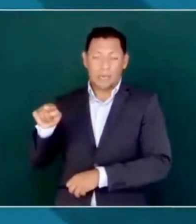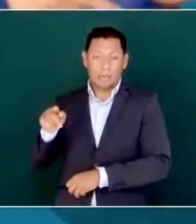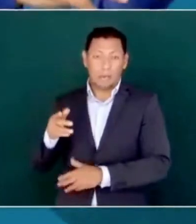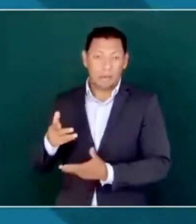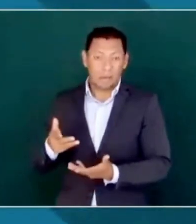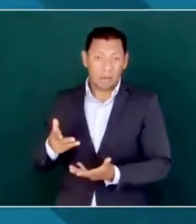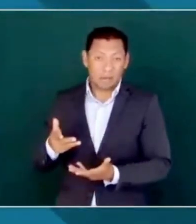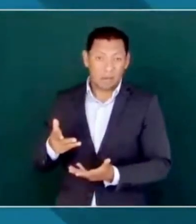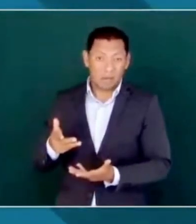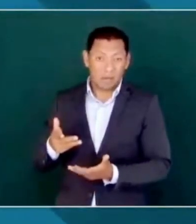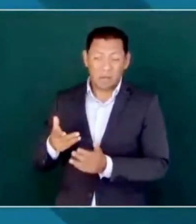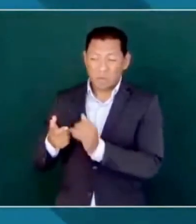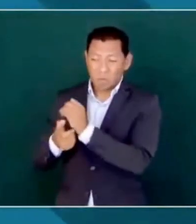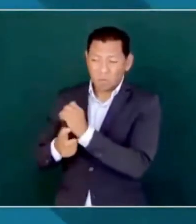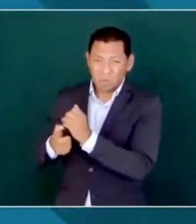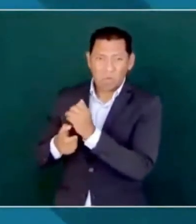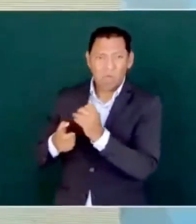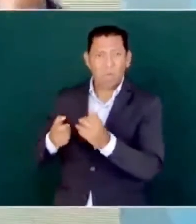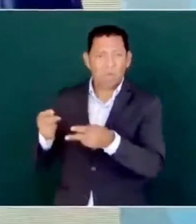corruptos,